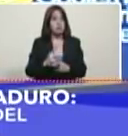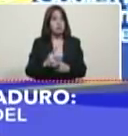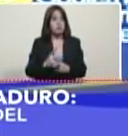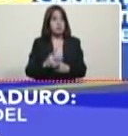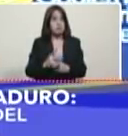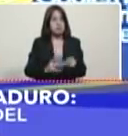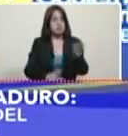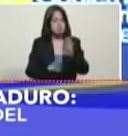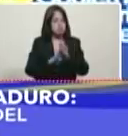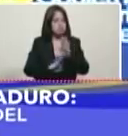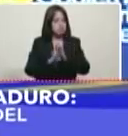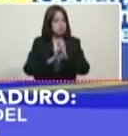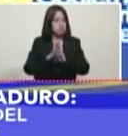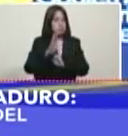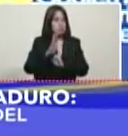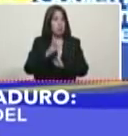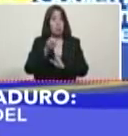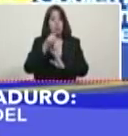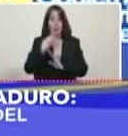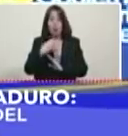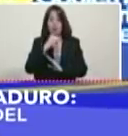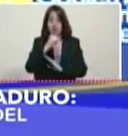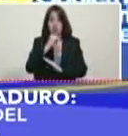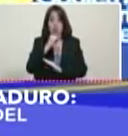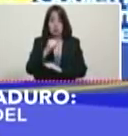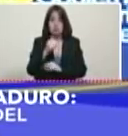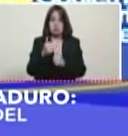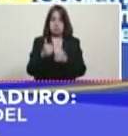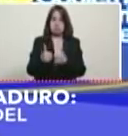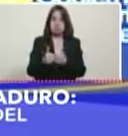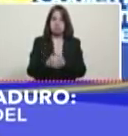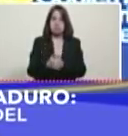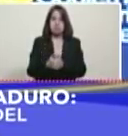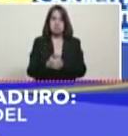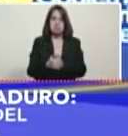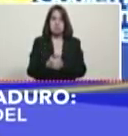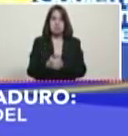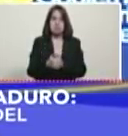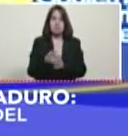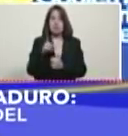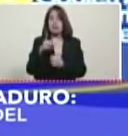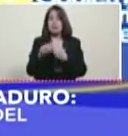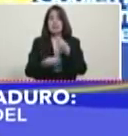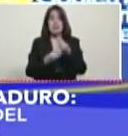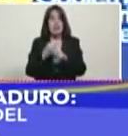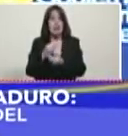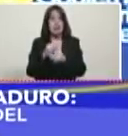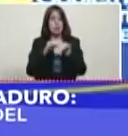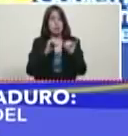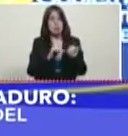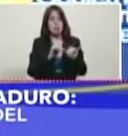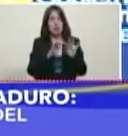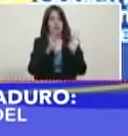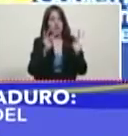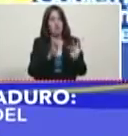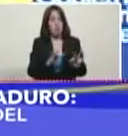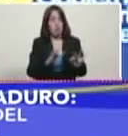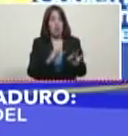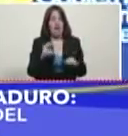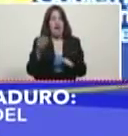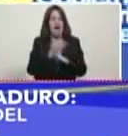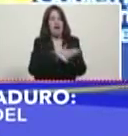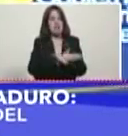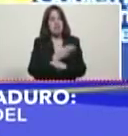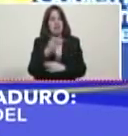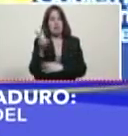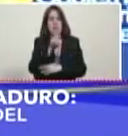superadora. Son buenas noticias. Y así como se ha hecho de esta forma, Venezuela gastaba en